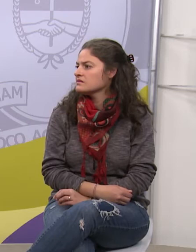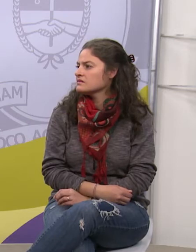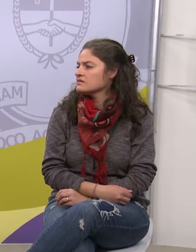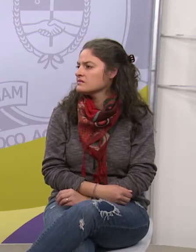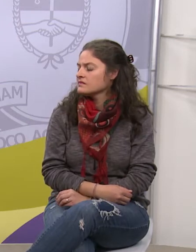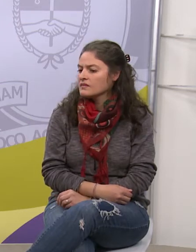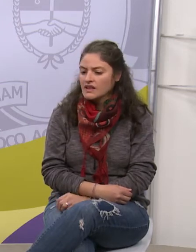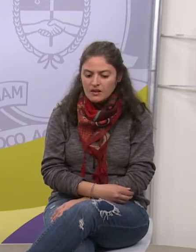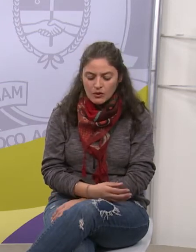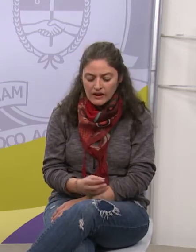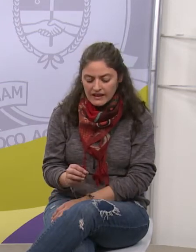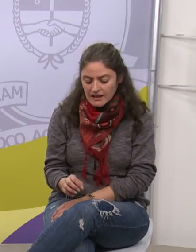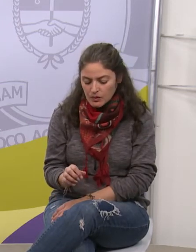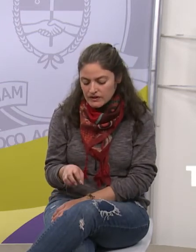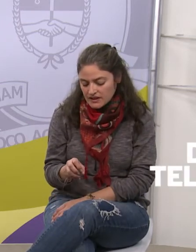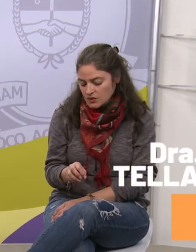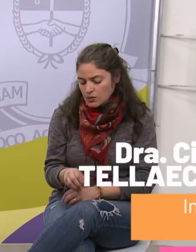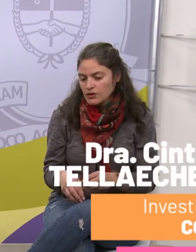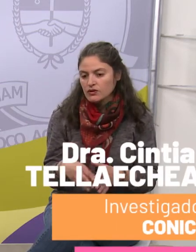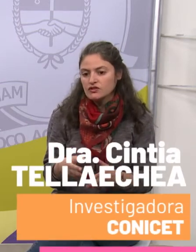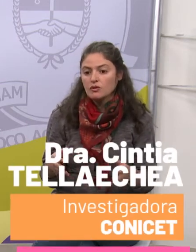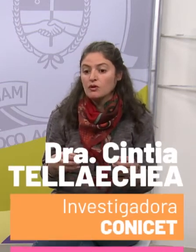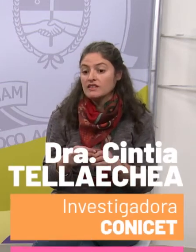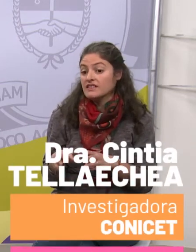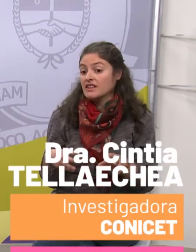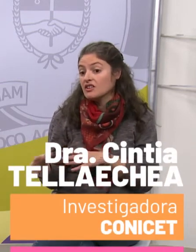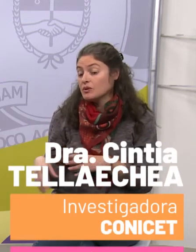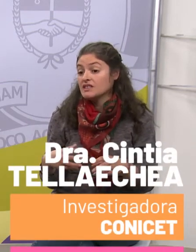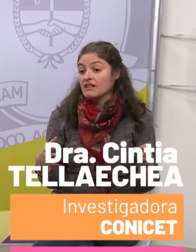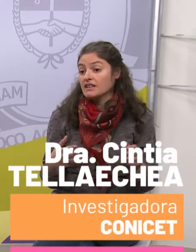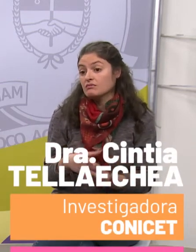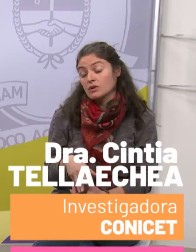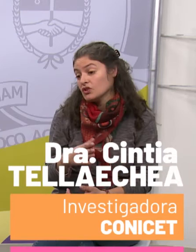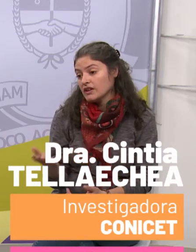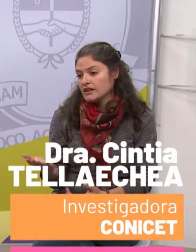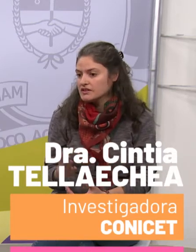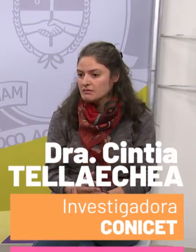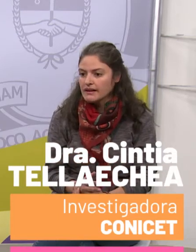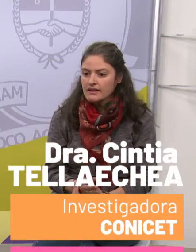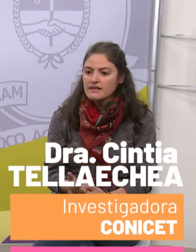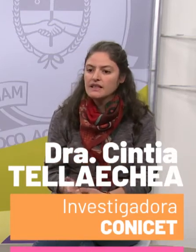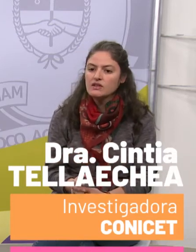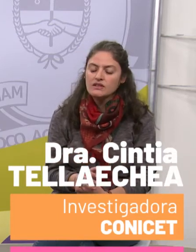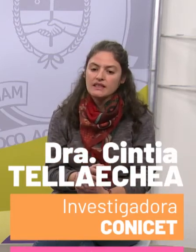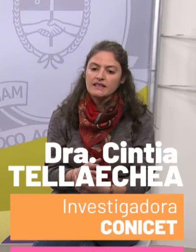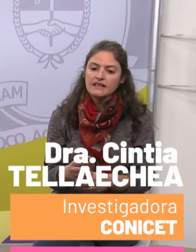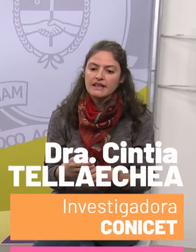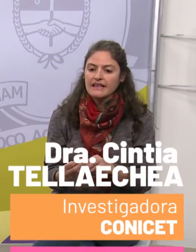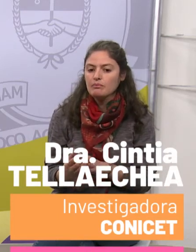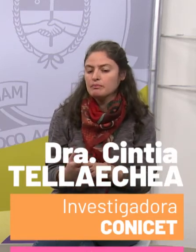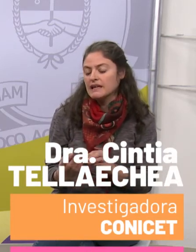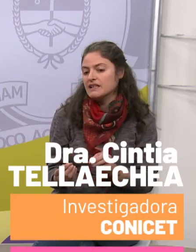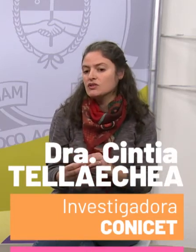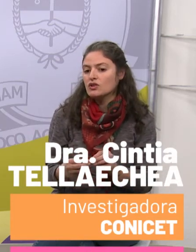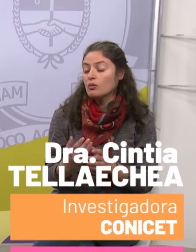en otros peligros, digamos? Bueno, acá en la provincia de Jujuy lo que nosotros hemos detectado después de trabajar un montón de años y más de 10 años es que el